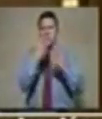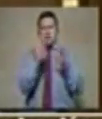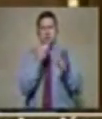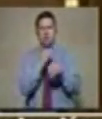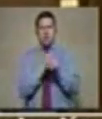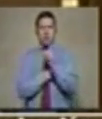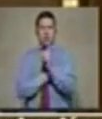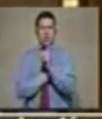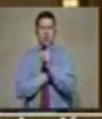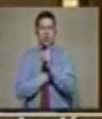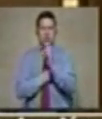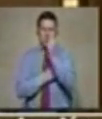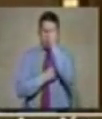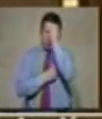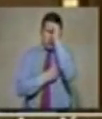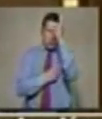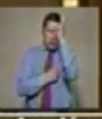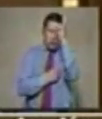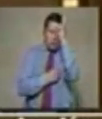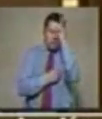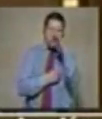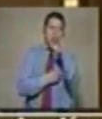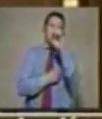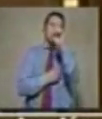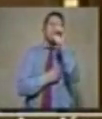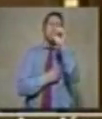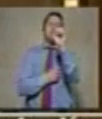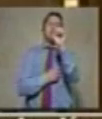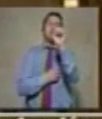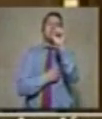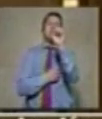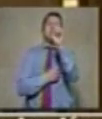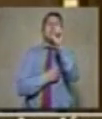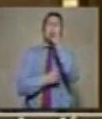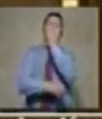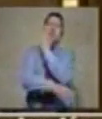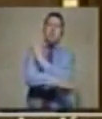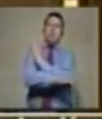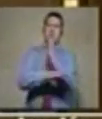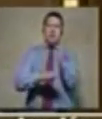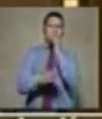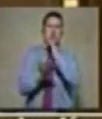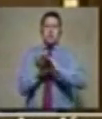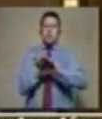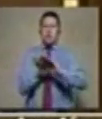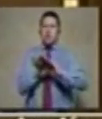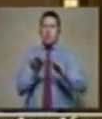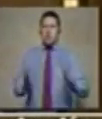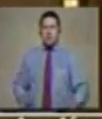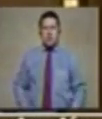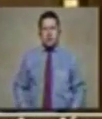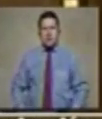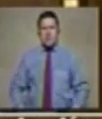la que recoge como los principales hospitales llevan por más de 1.7 millones de pesos sin ninguna solución